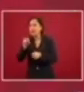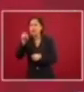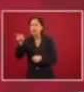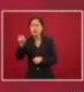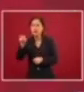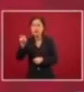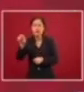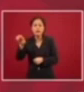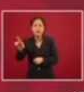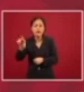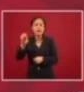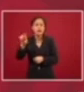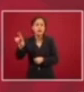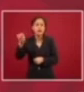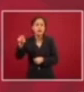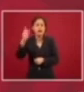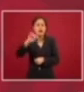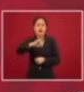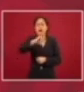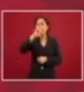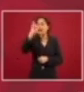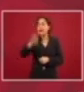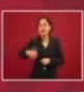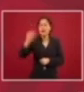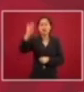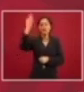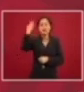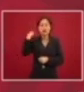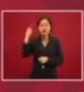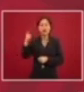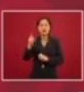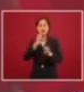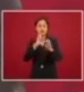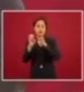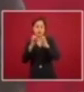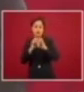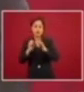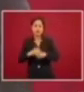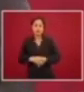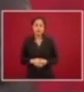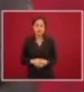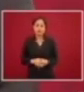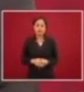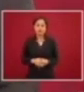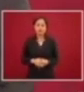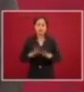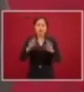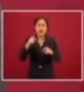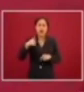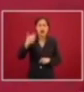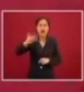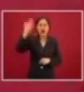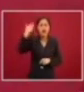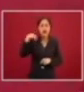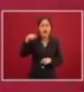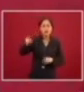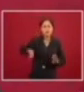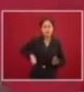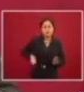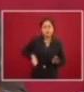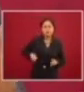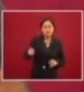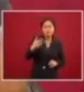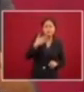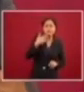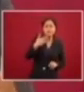me caía muy bien bueno me sigue cayendo el viento este porque no opinaba mientras